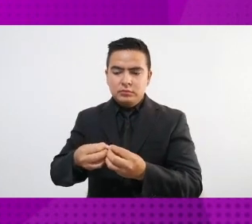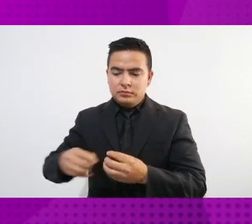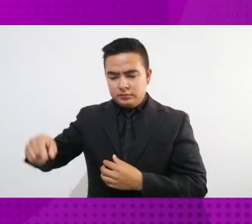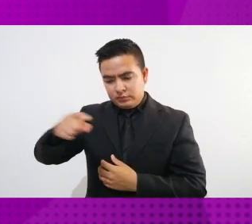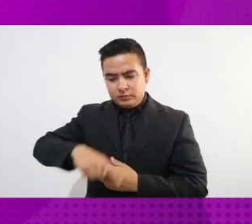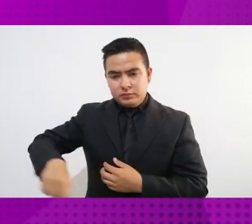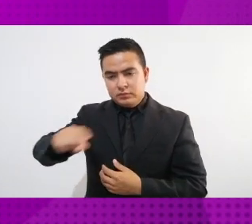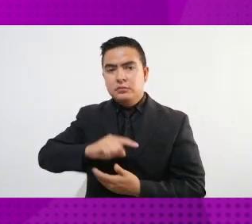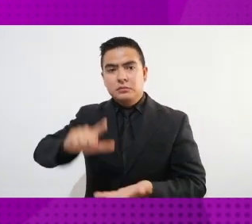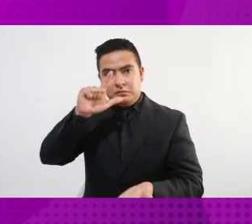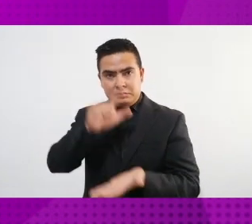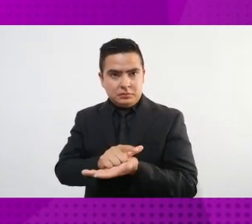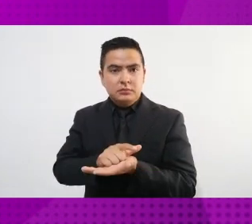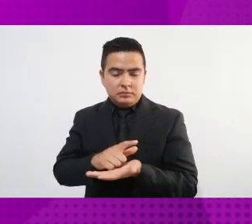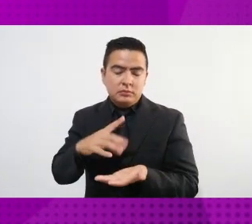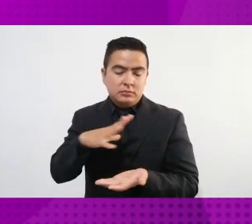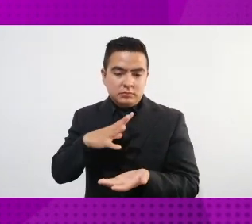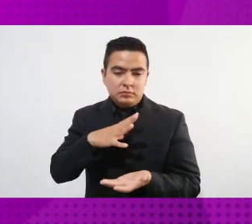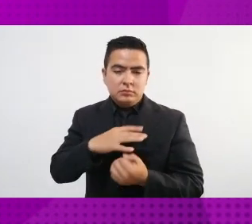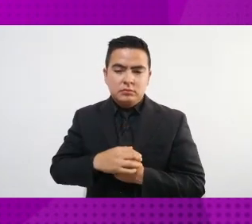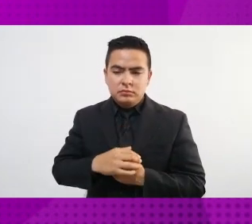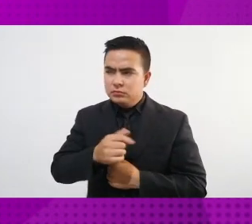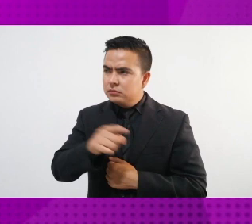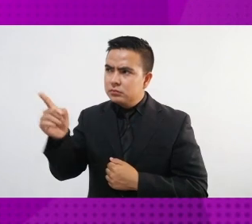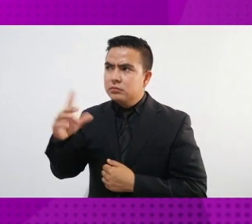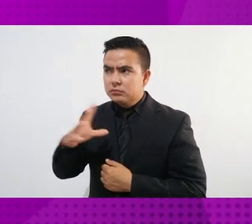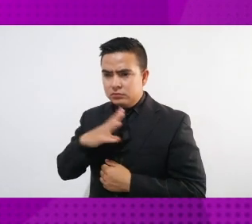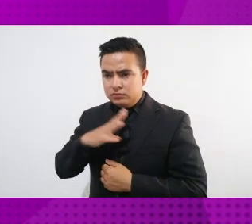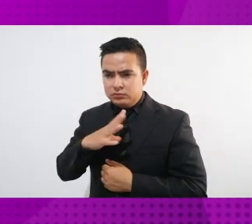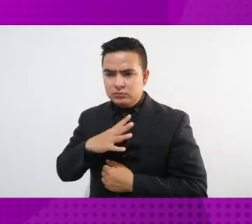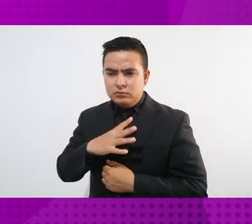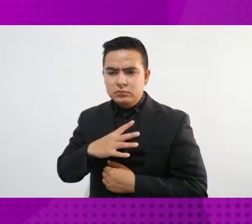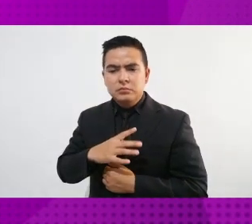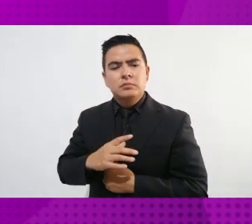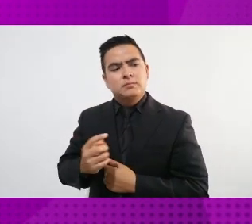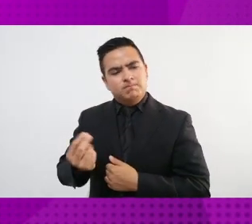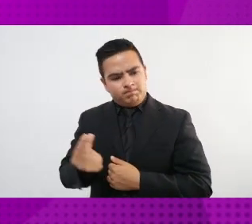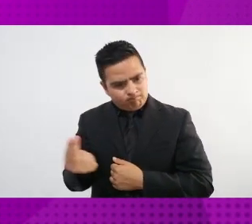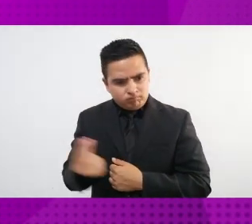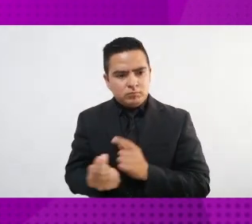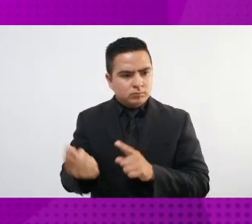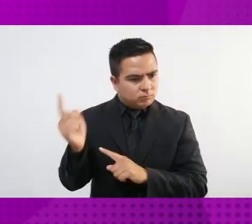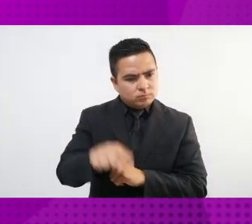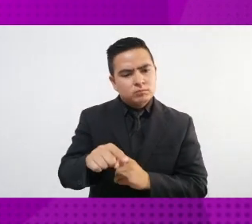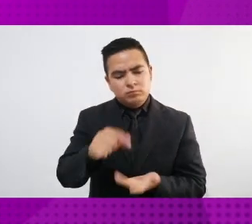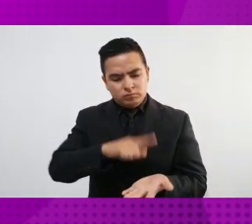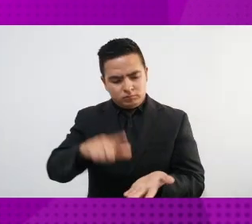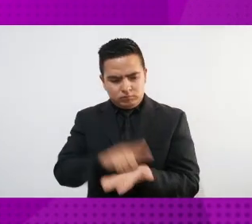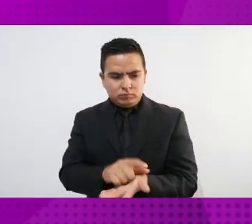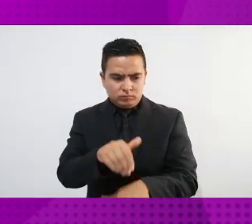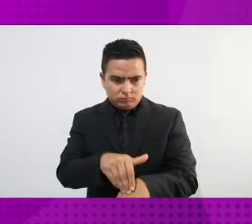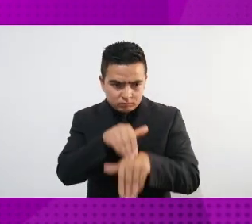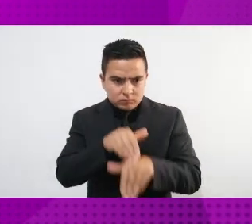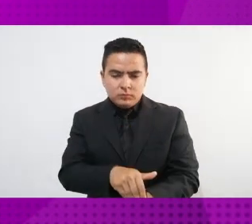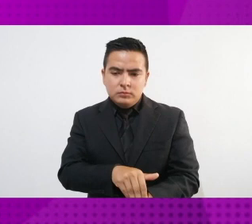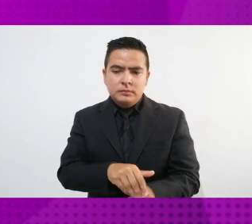ley fundamental, por quienes están obligados a hacerlas cumplir, que en el caso son los parlamentos, es decir, que se presente una iniciativa, que haya